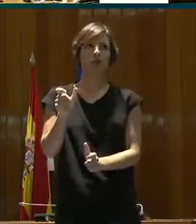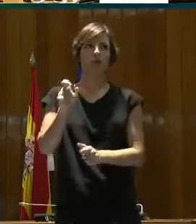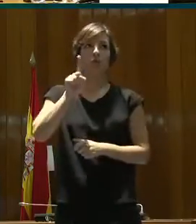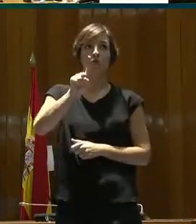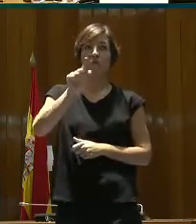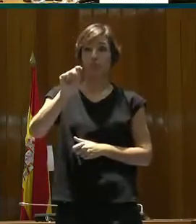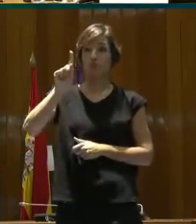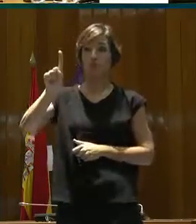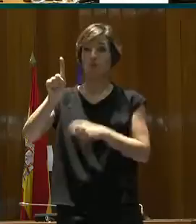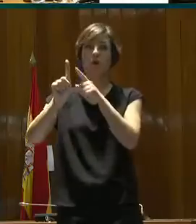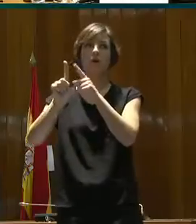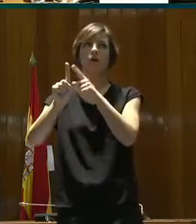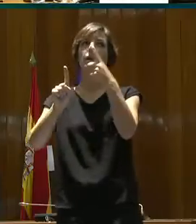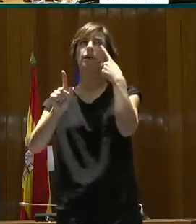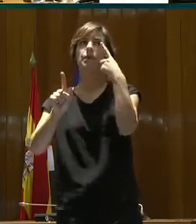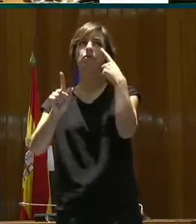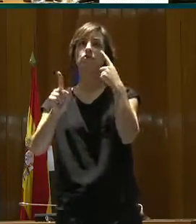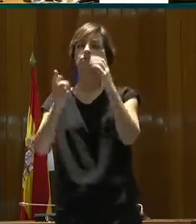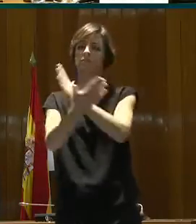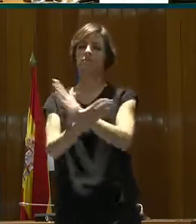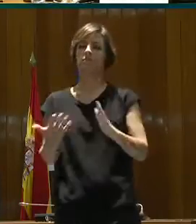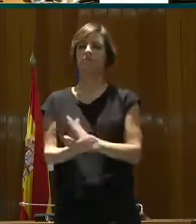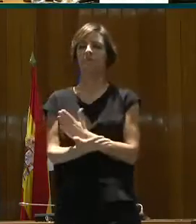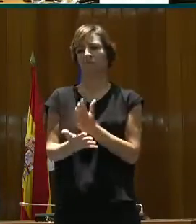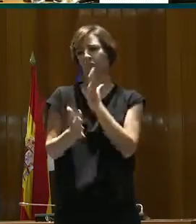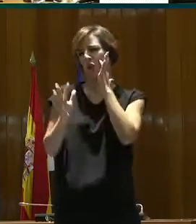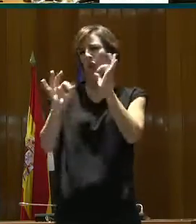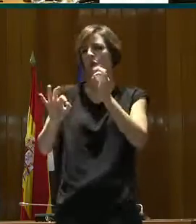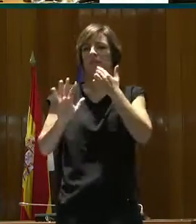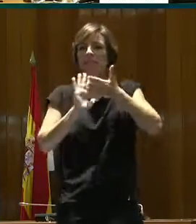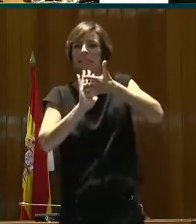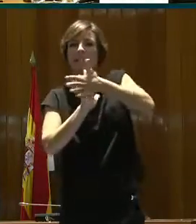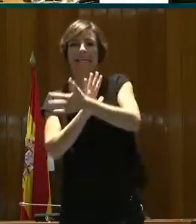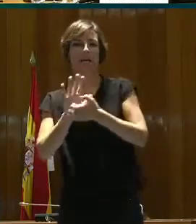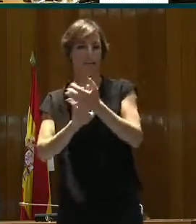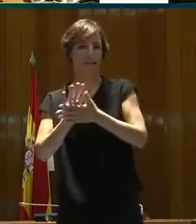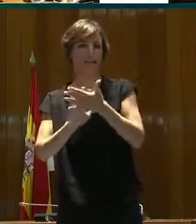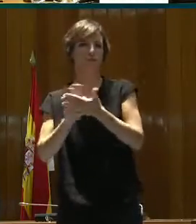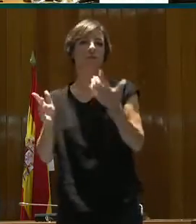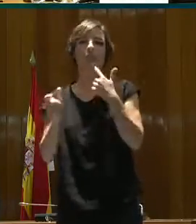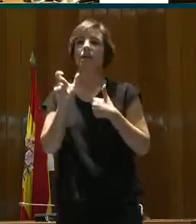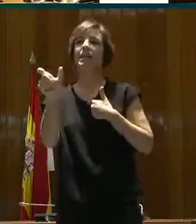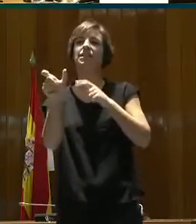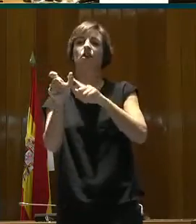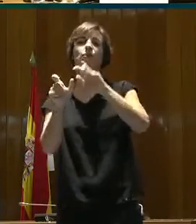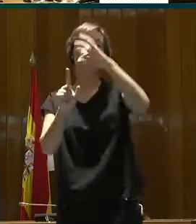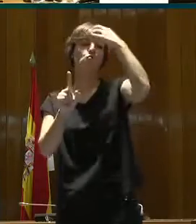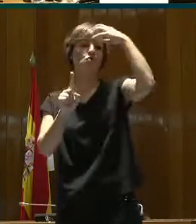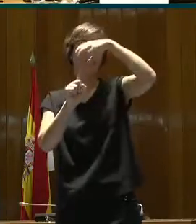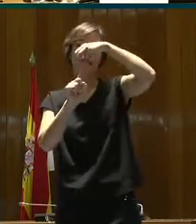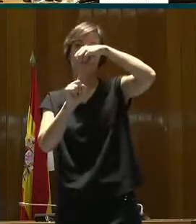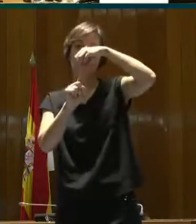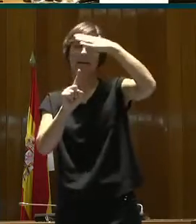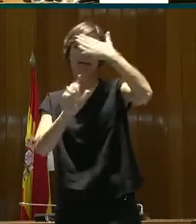una distinción que puede no resultar obvia para alguien que describe la gramática de lengua de signos, como es el léxico nuclear de una lengua de signos